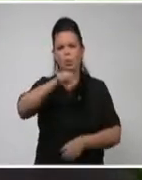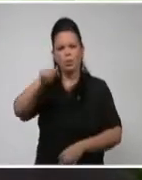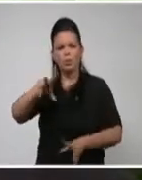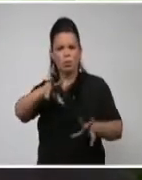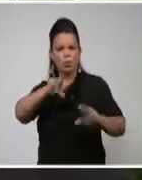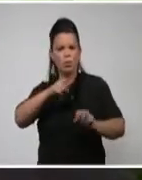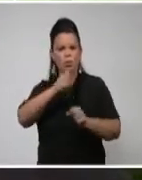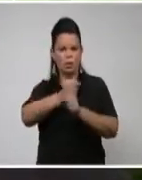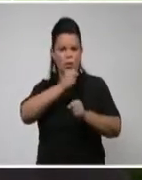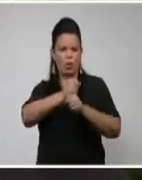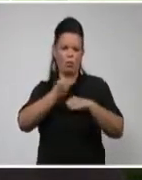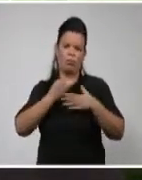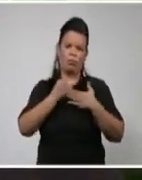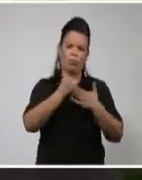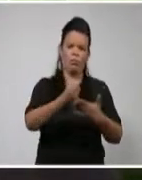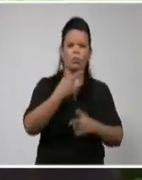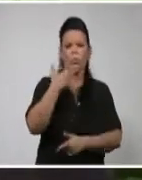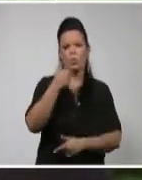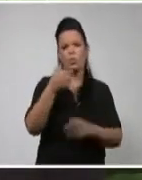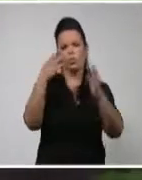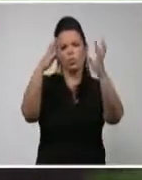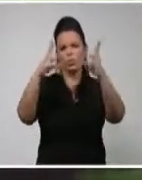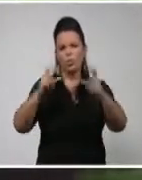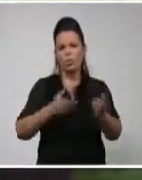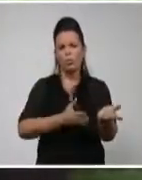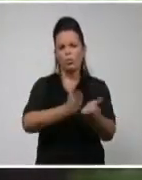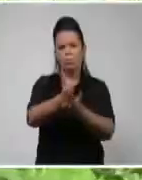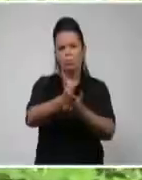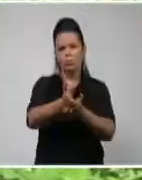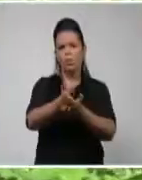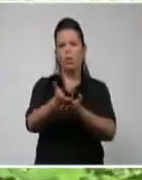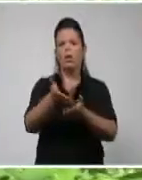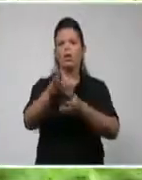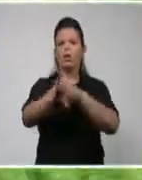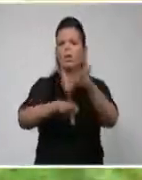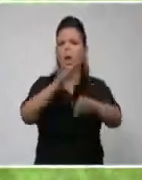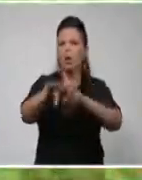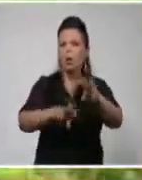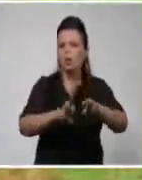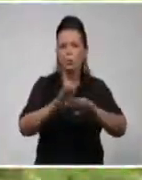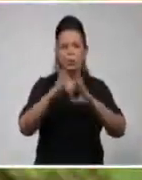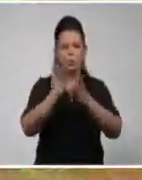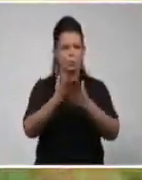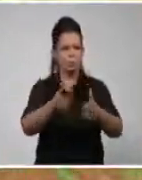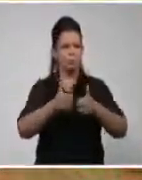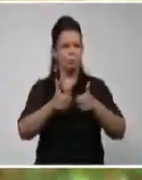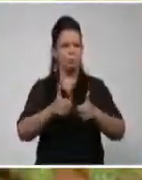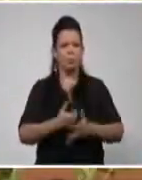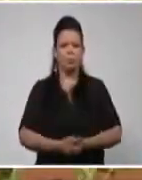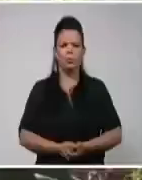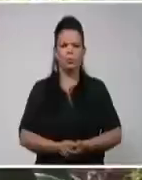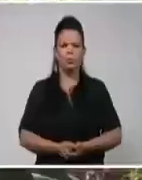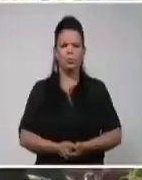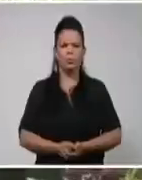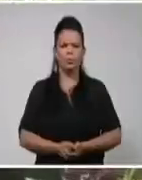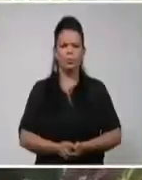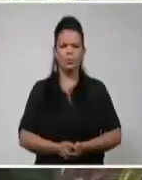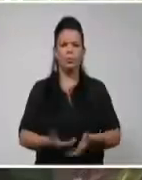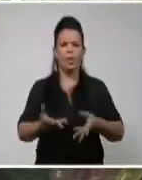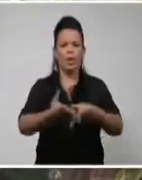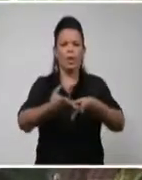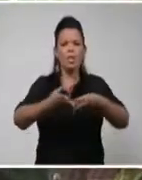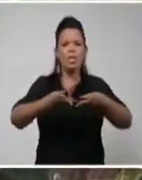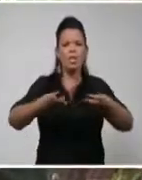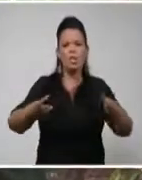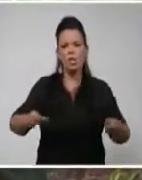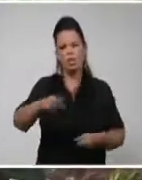dado el resultado de mantener una recolección en tiempo y forma. Las tierras de San Antonio de los Baños son de las mejores de Cuba